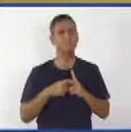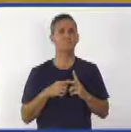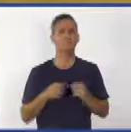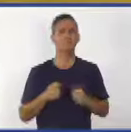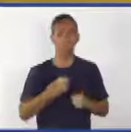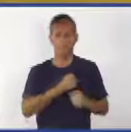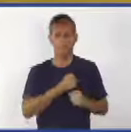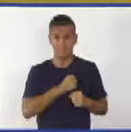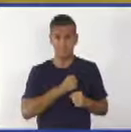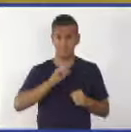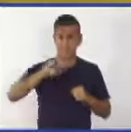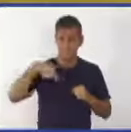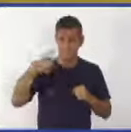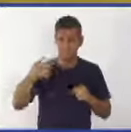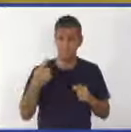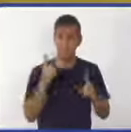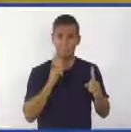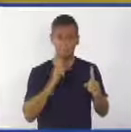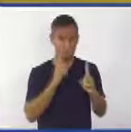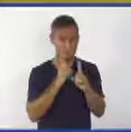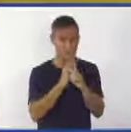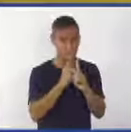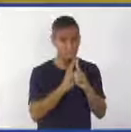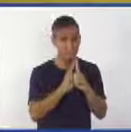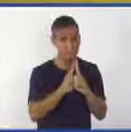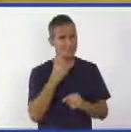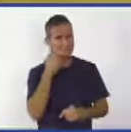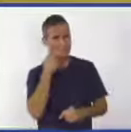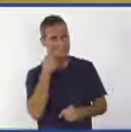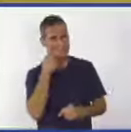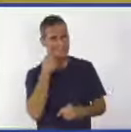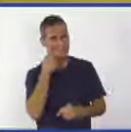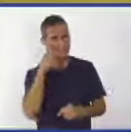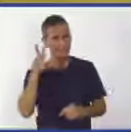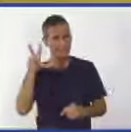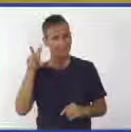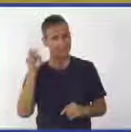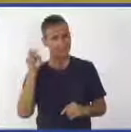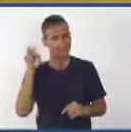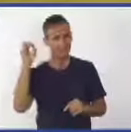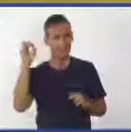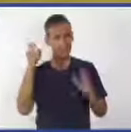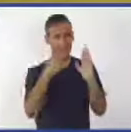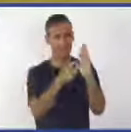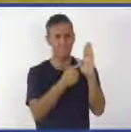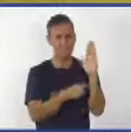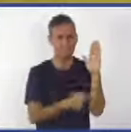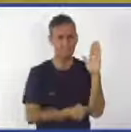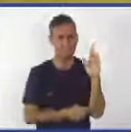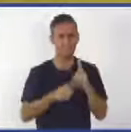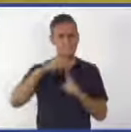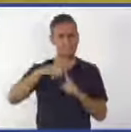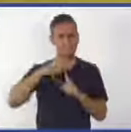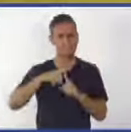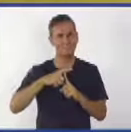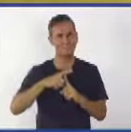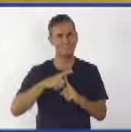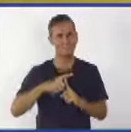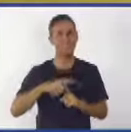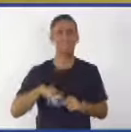y esperamos que en el próximo encuentro nos podamos ver con nuevas